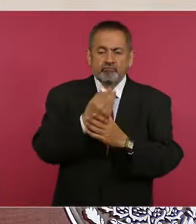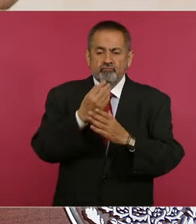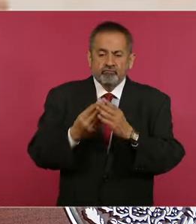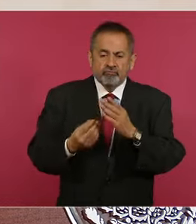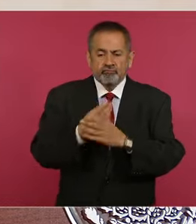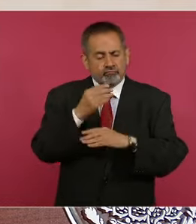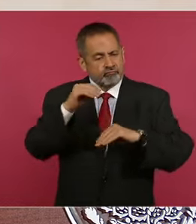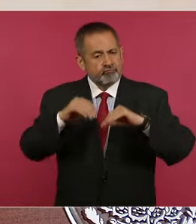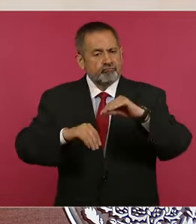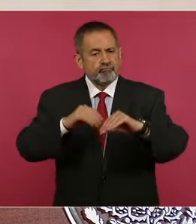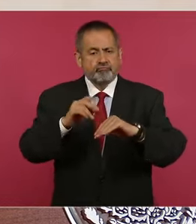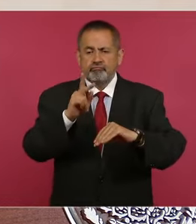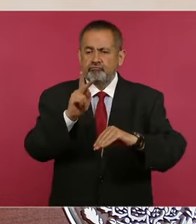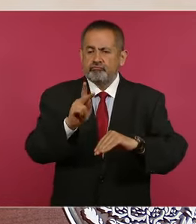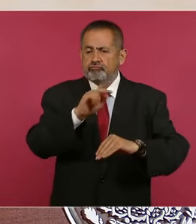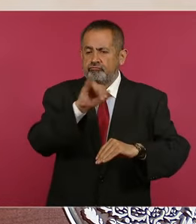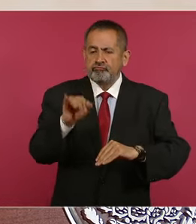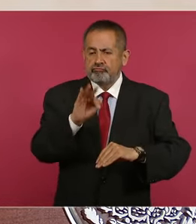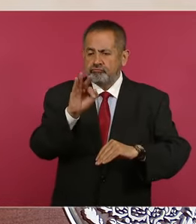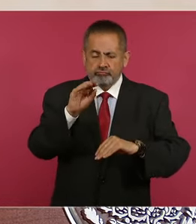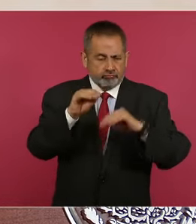un nuevo,